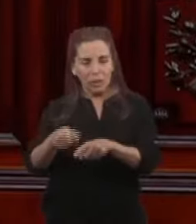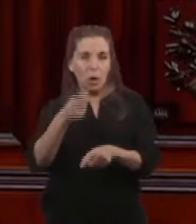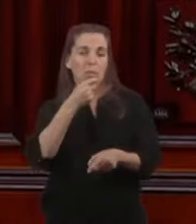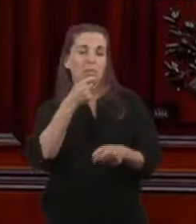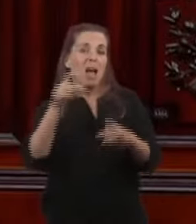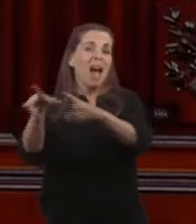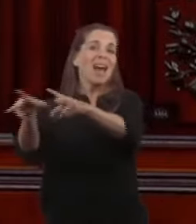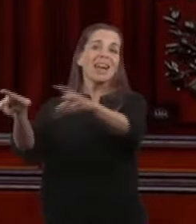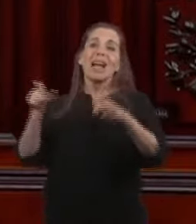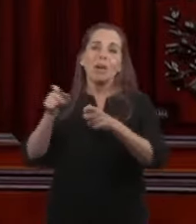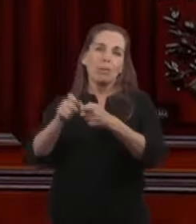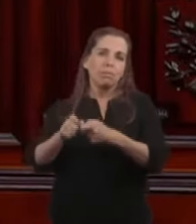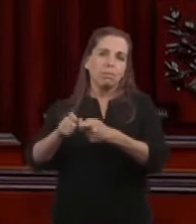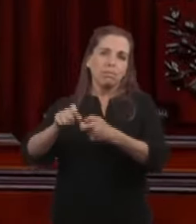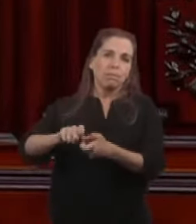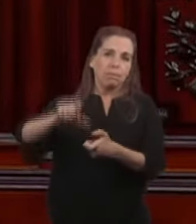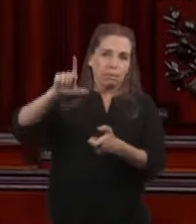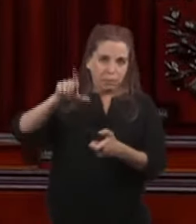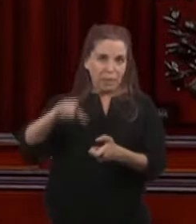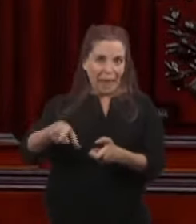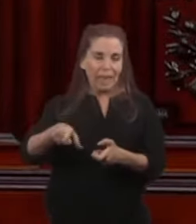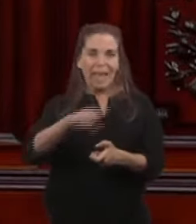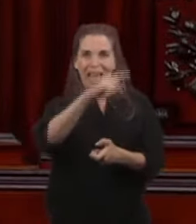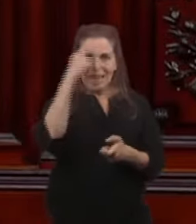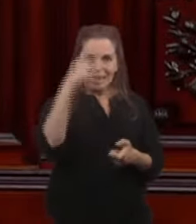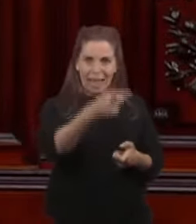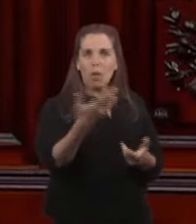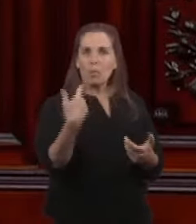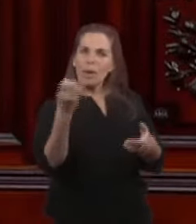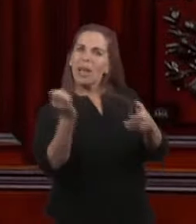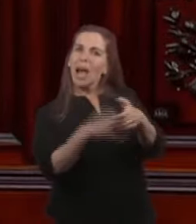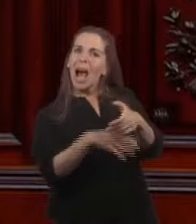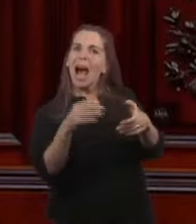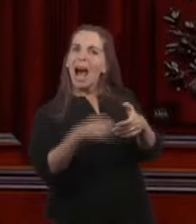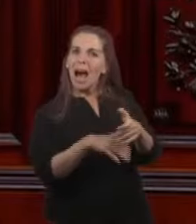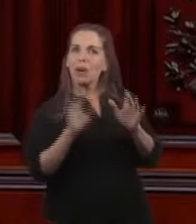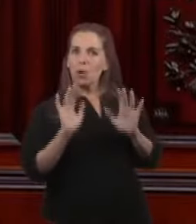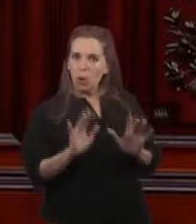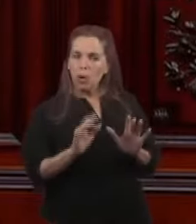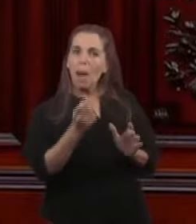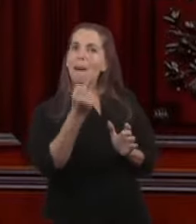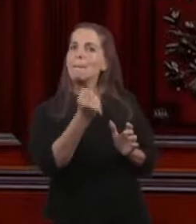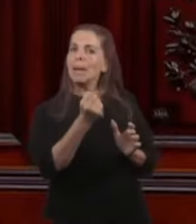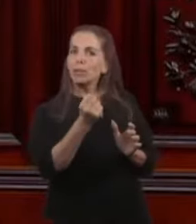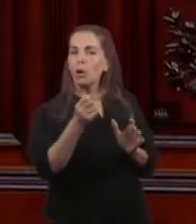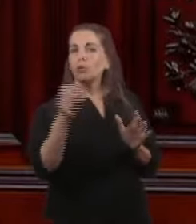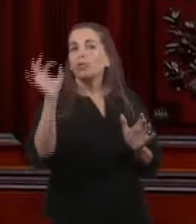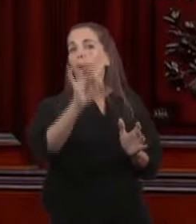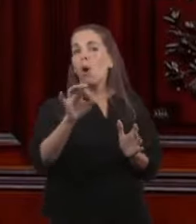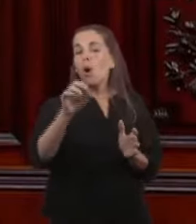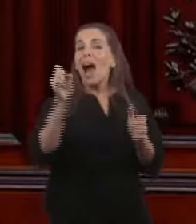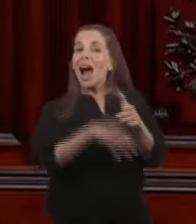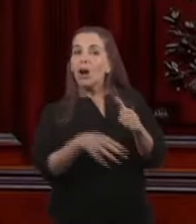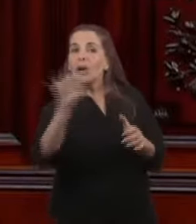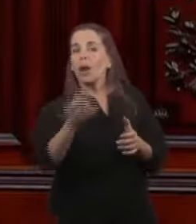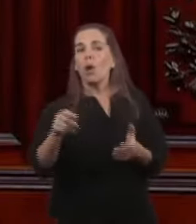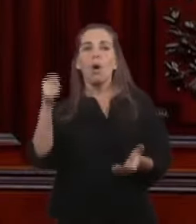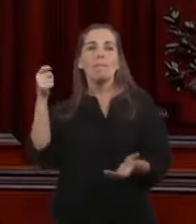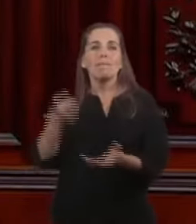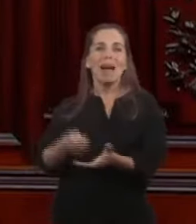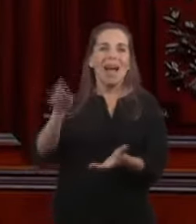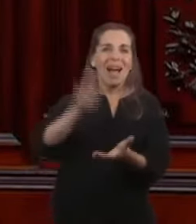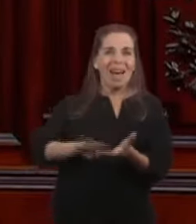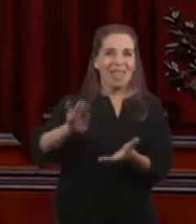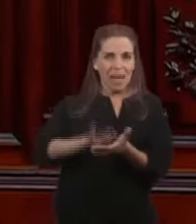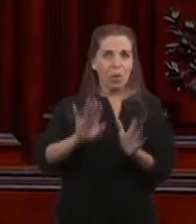recaudación sea transitorio el estado podrá ahorrar absorbiendo pesos o para cancelar deuda lo que permitirá seguir